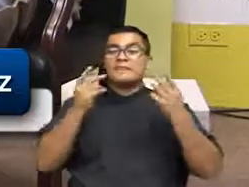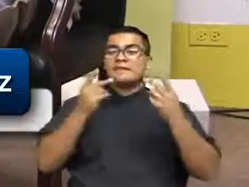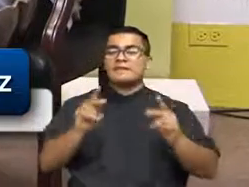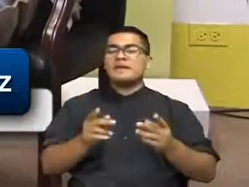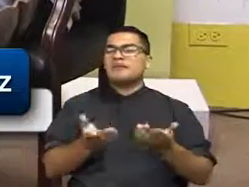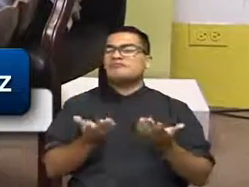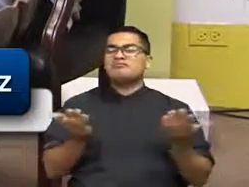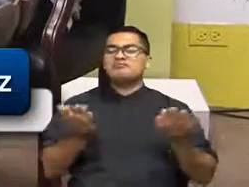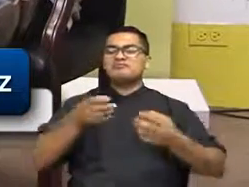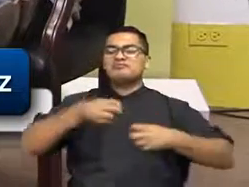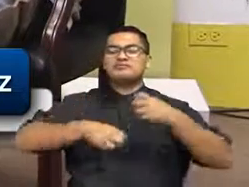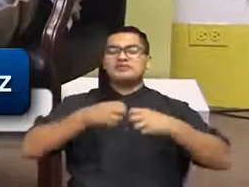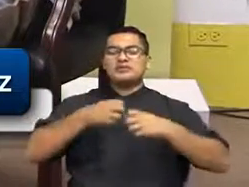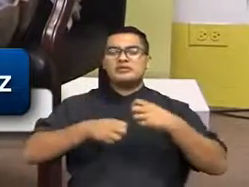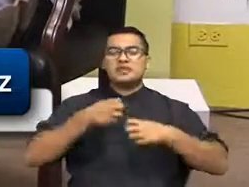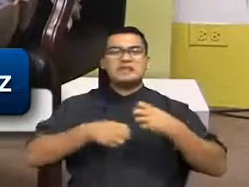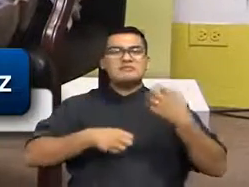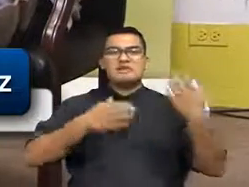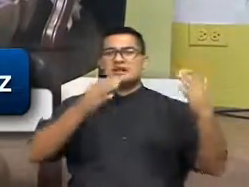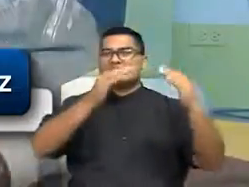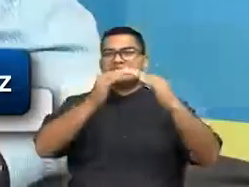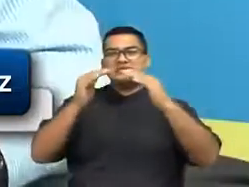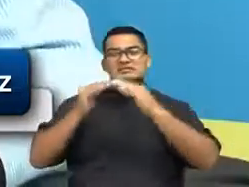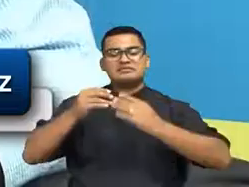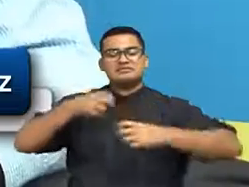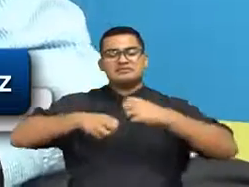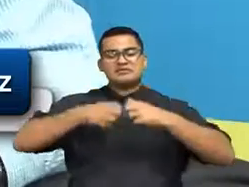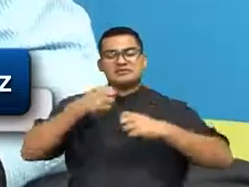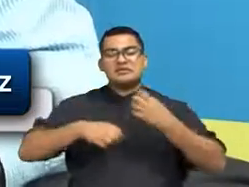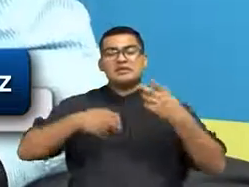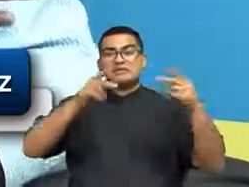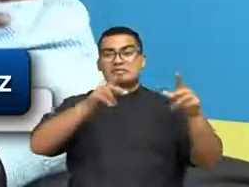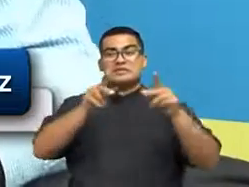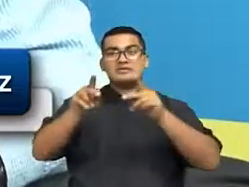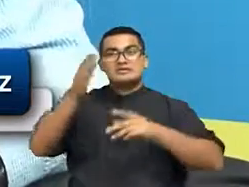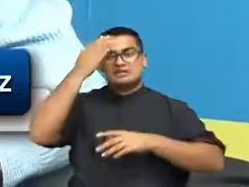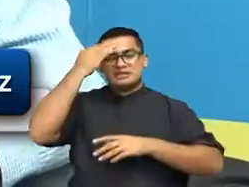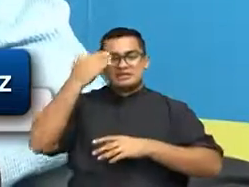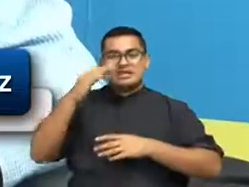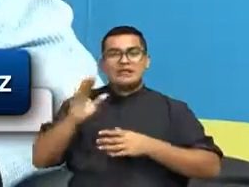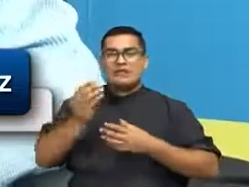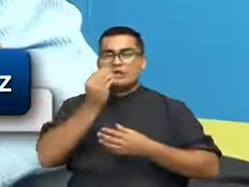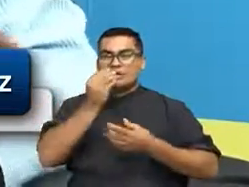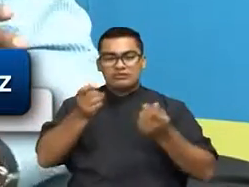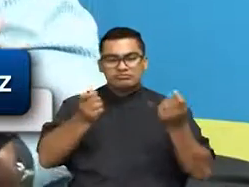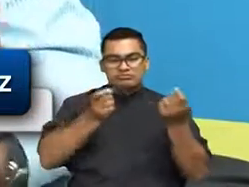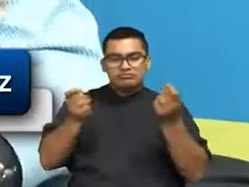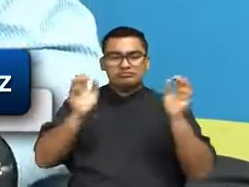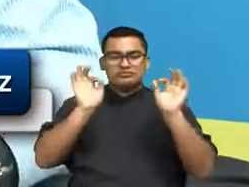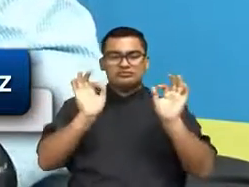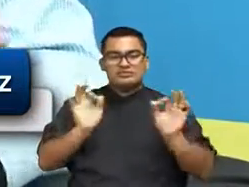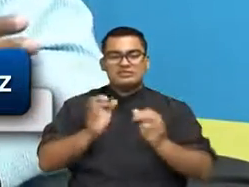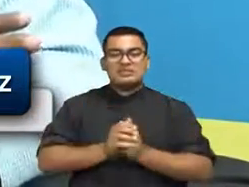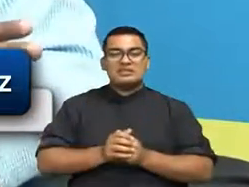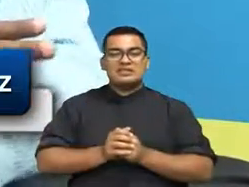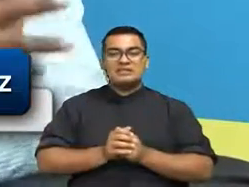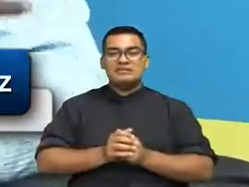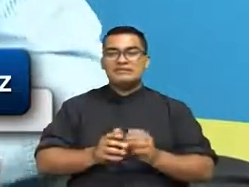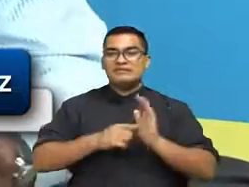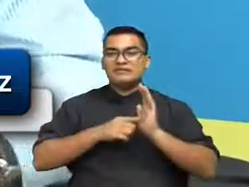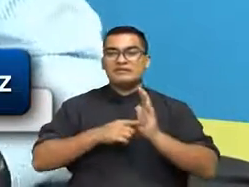y ocurre hasta en las personas que sabemos un poquito pues de cómo balancear los alimentos? Comemos, por